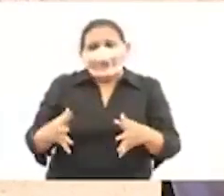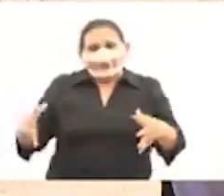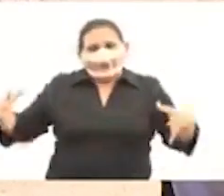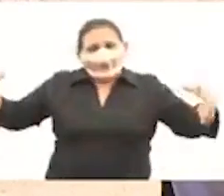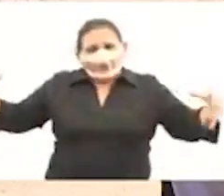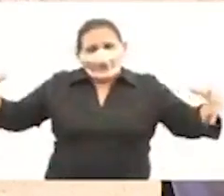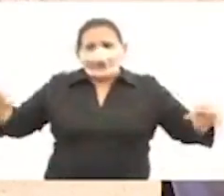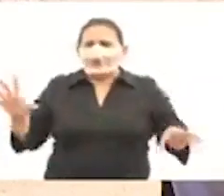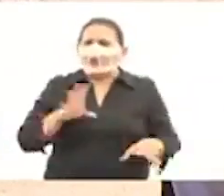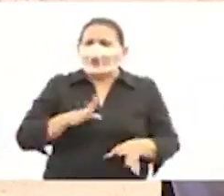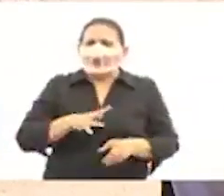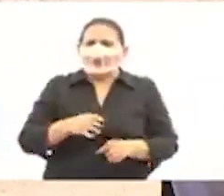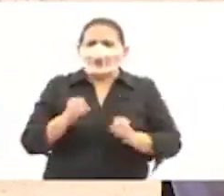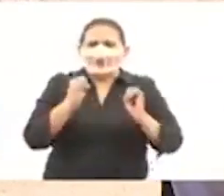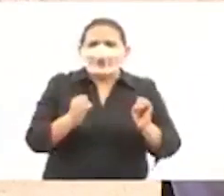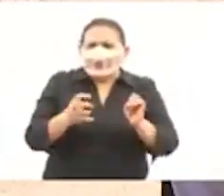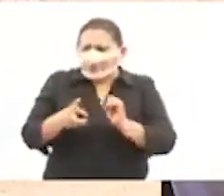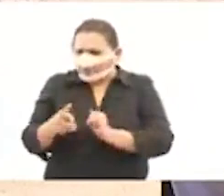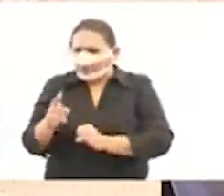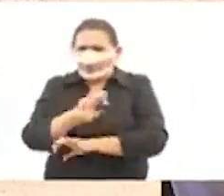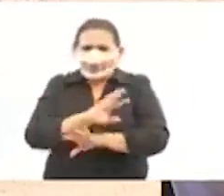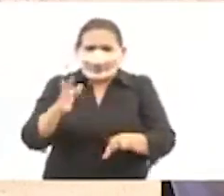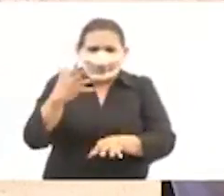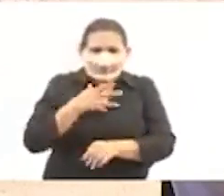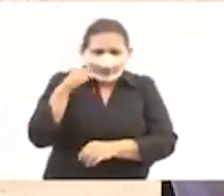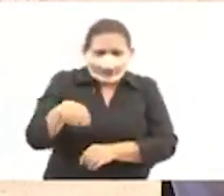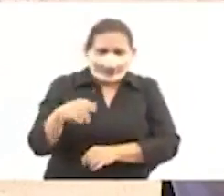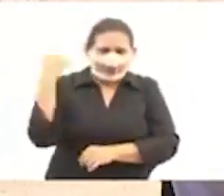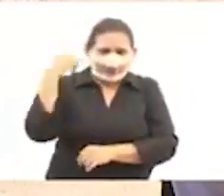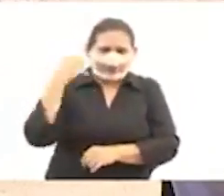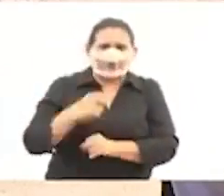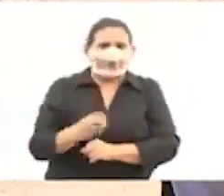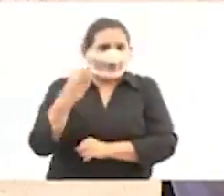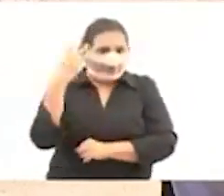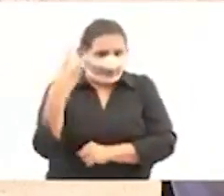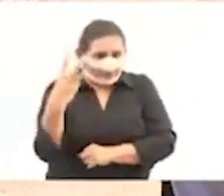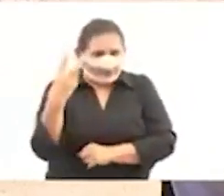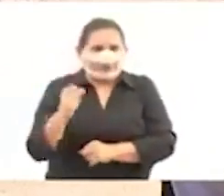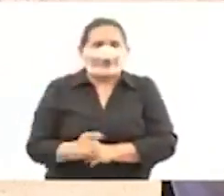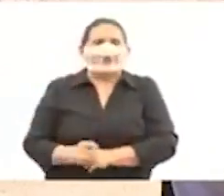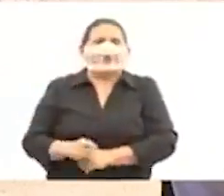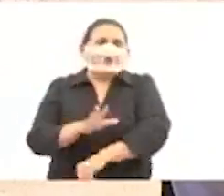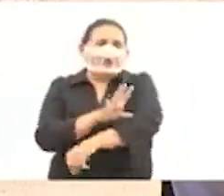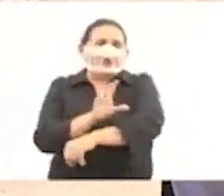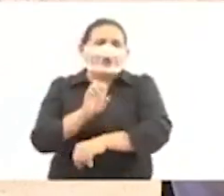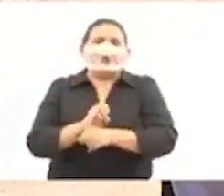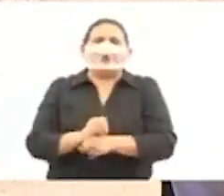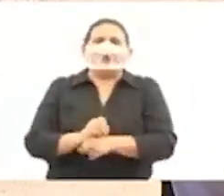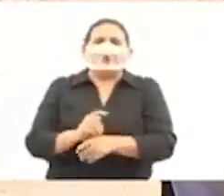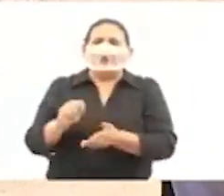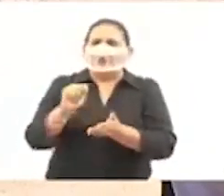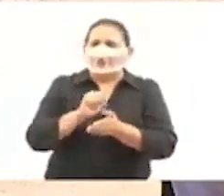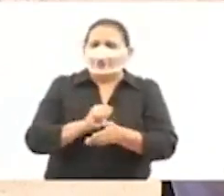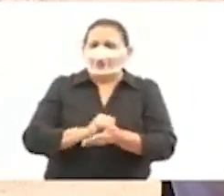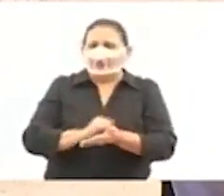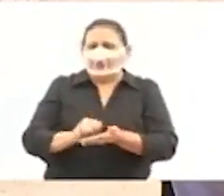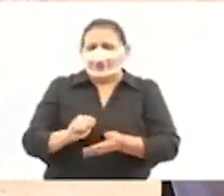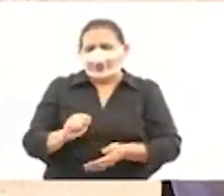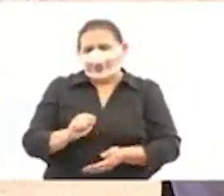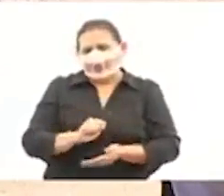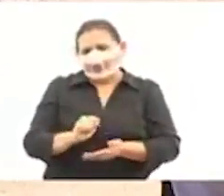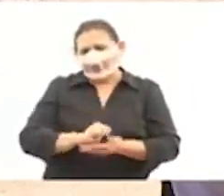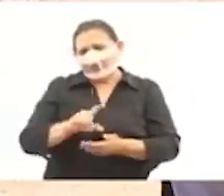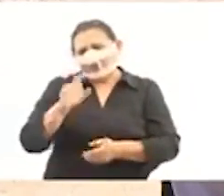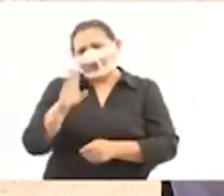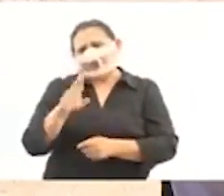inaugurado que ya tenemos aquí en yucatán es de energía eólica como es el de tizimín el de si lan de brabo y este de